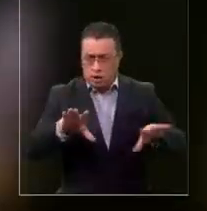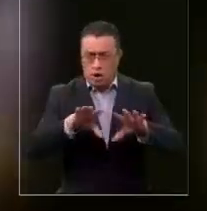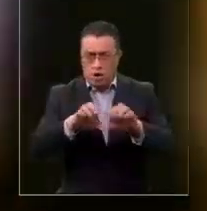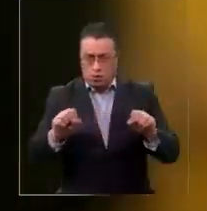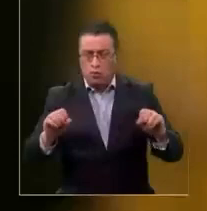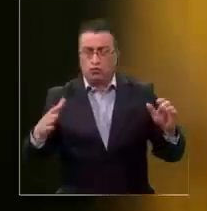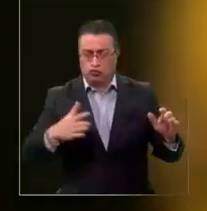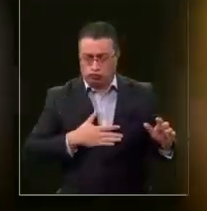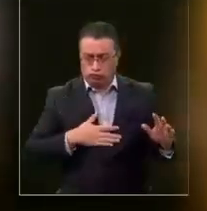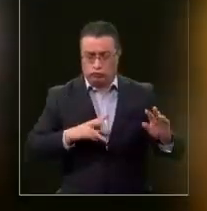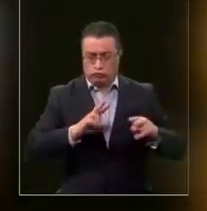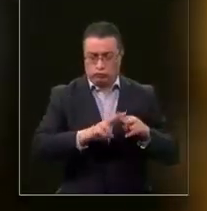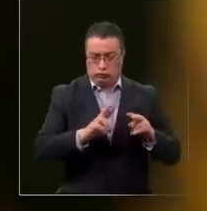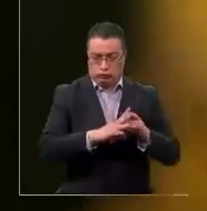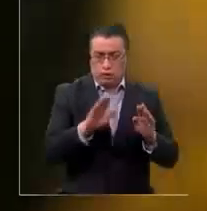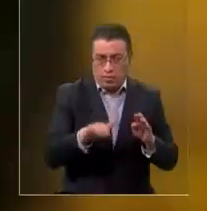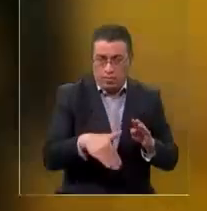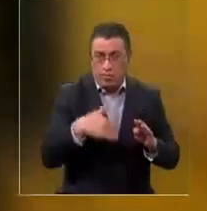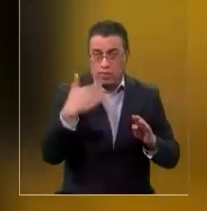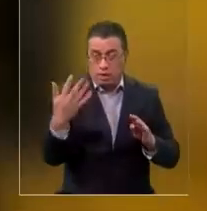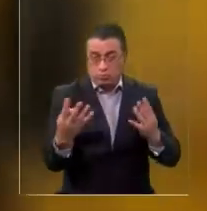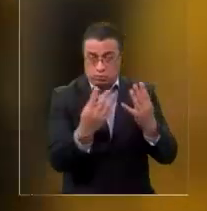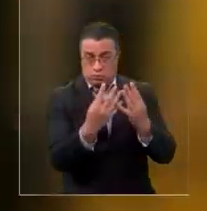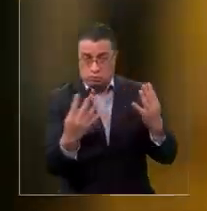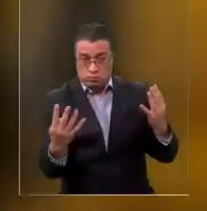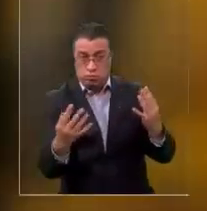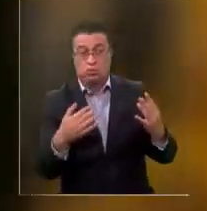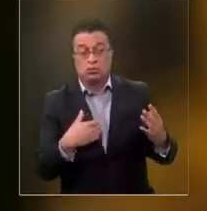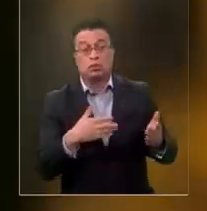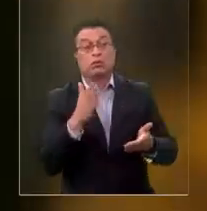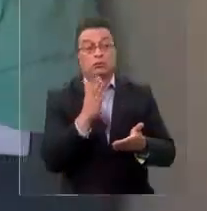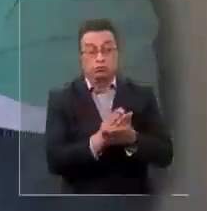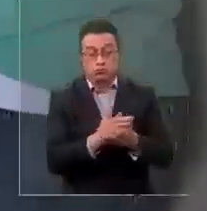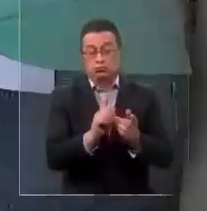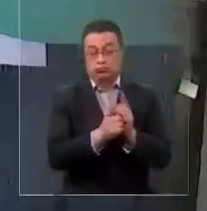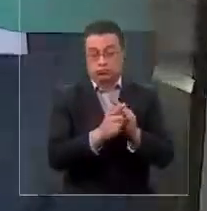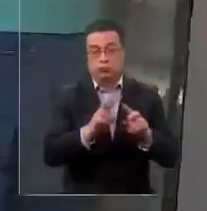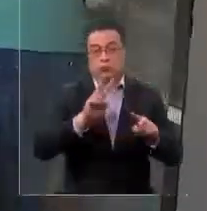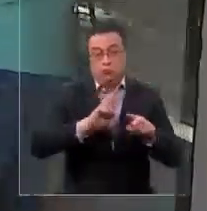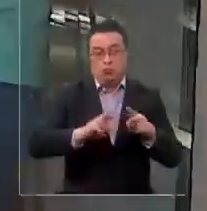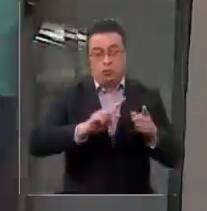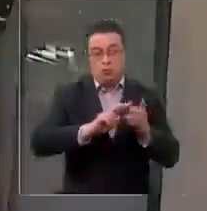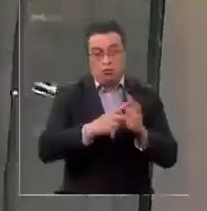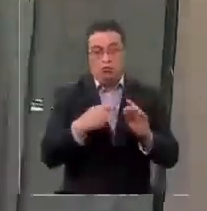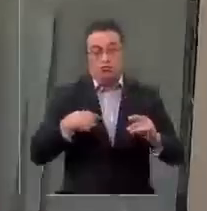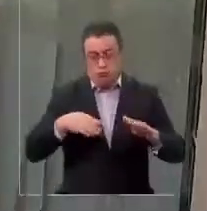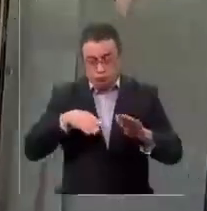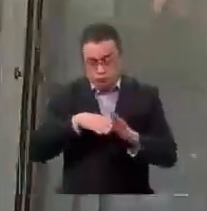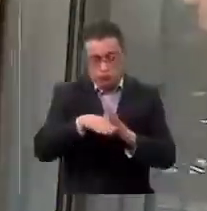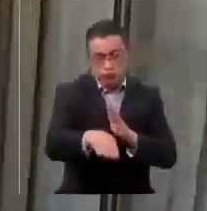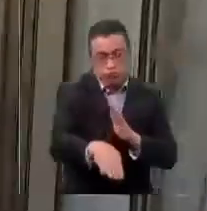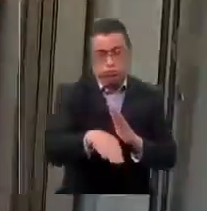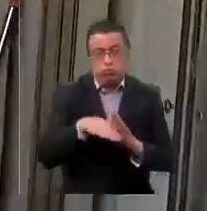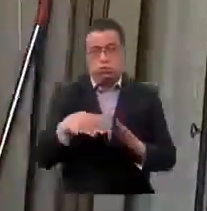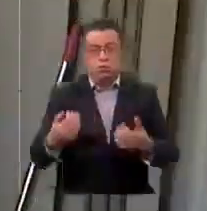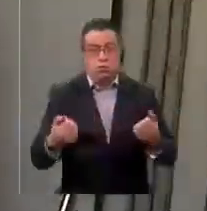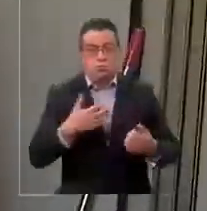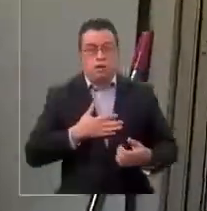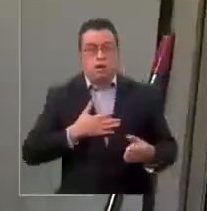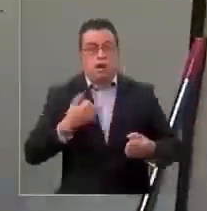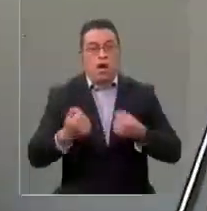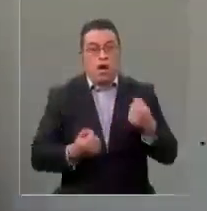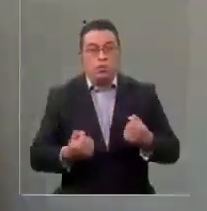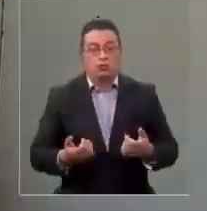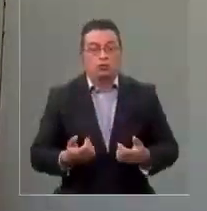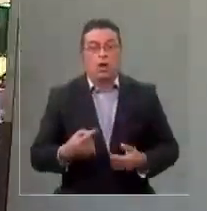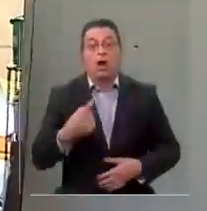que si él construía después de la instalación de la reja, se harían las modificaciones para que ello no dificultara la salida de su auto. Pero